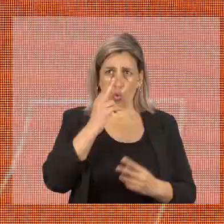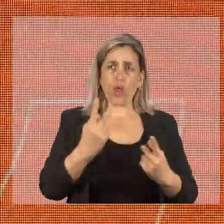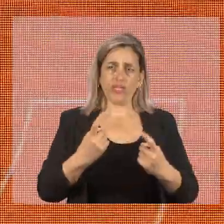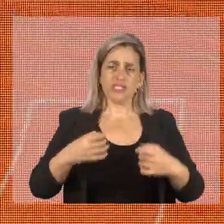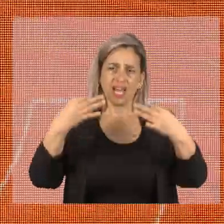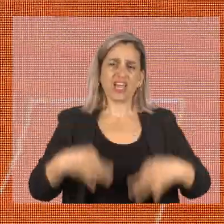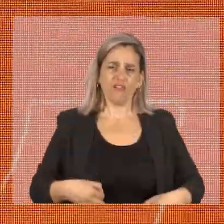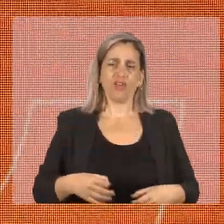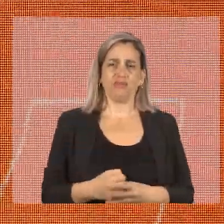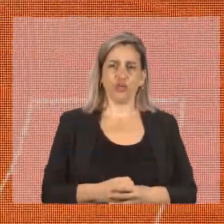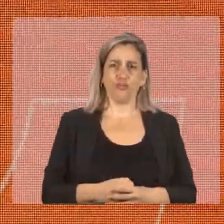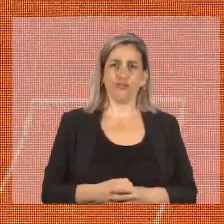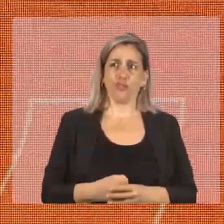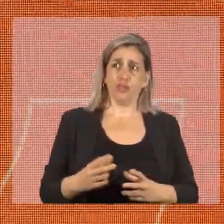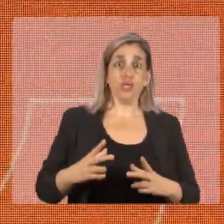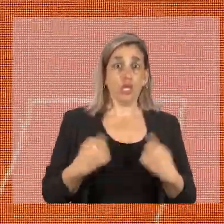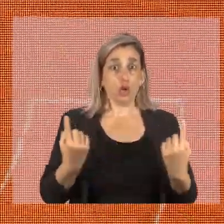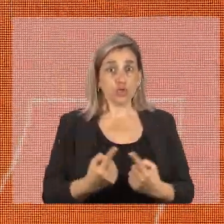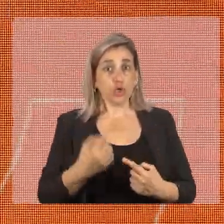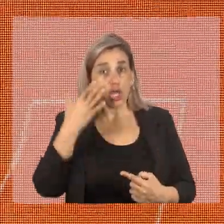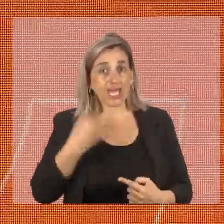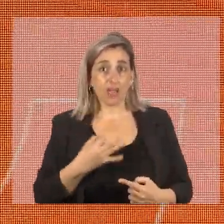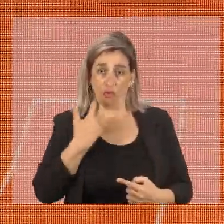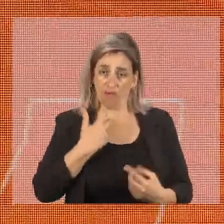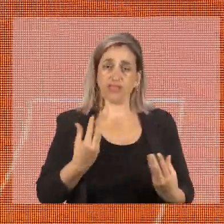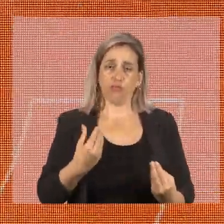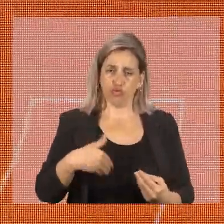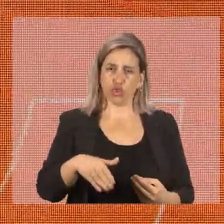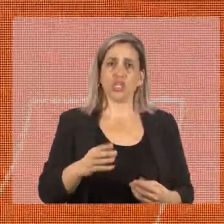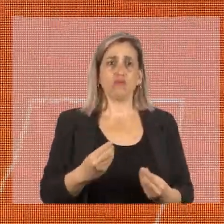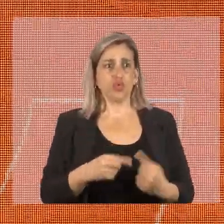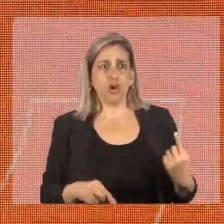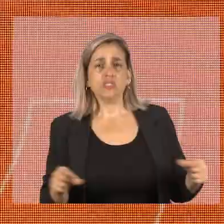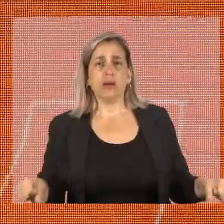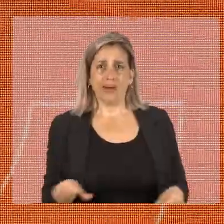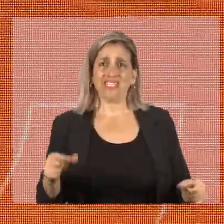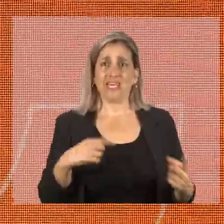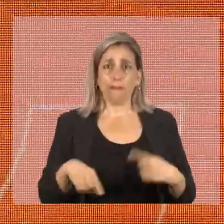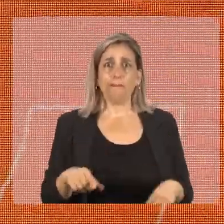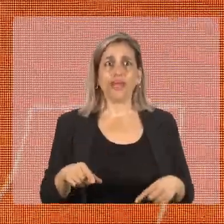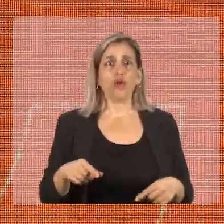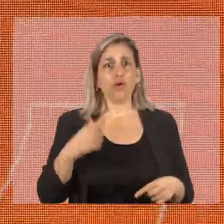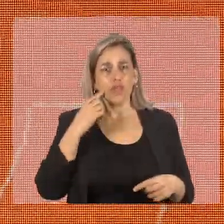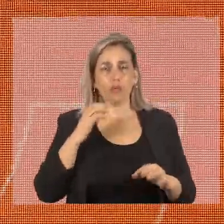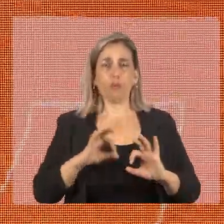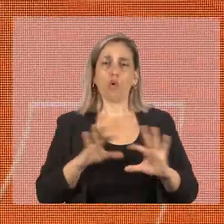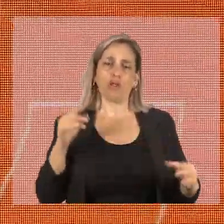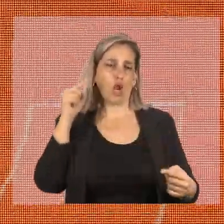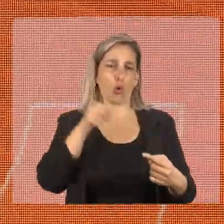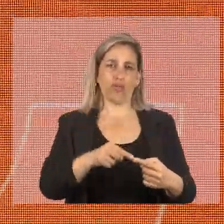necesita signos de reafirmación. Y nosotros, que creemos que falta mucho, que hay muchas cosas por hacer, el rumbo es